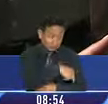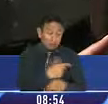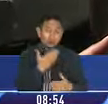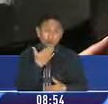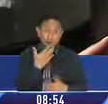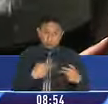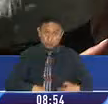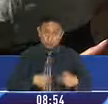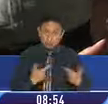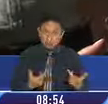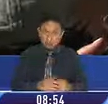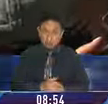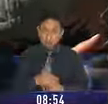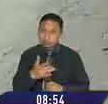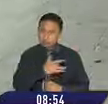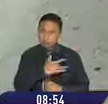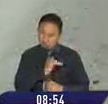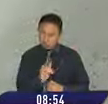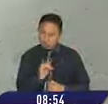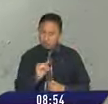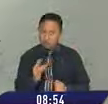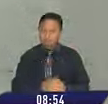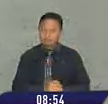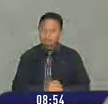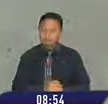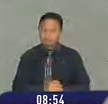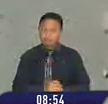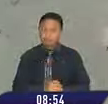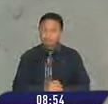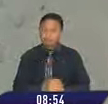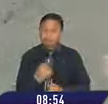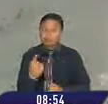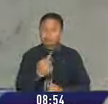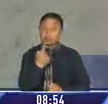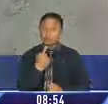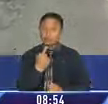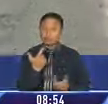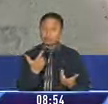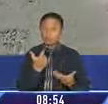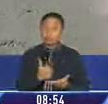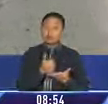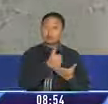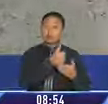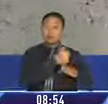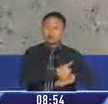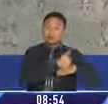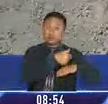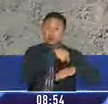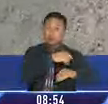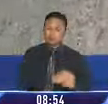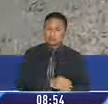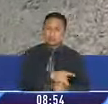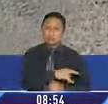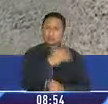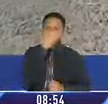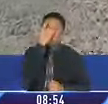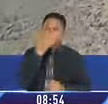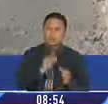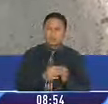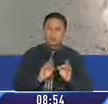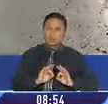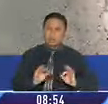y que se pongan en nuestros zapatos, ¿no? Señalan que la única respuesta que han encontrado por parte de las autoridades del por qué no se da una